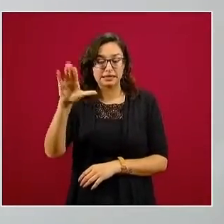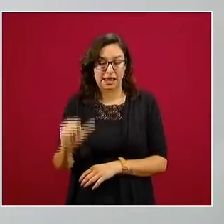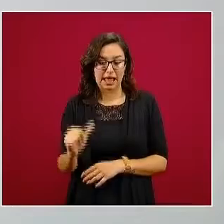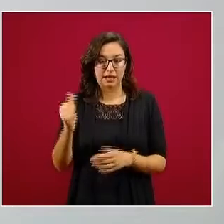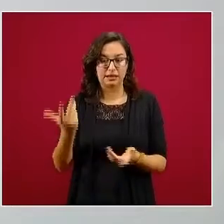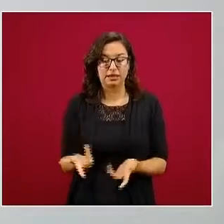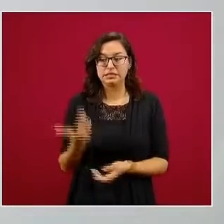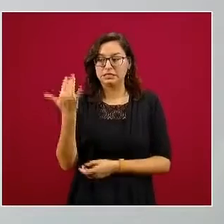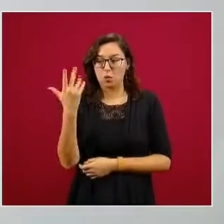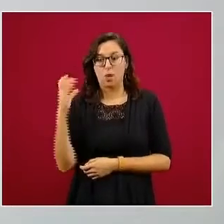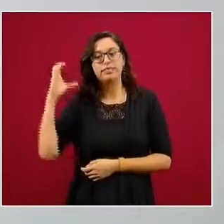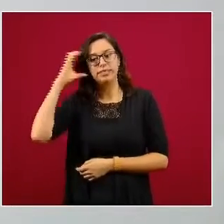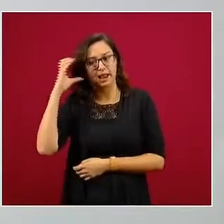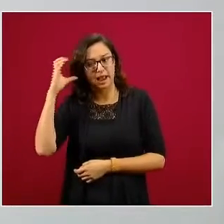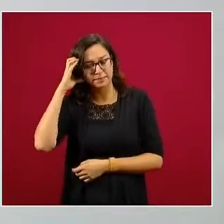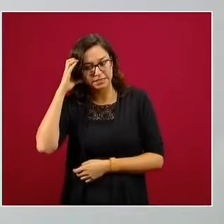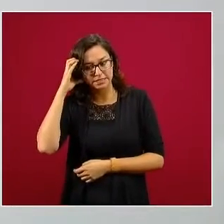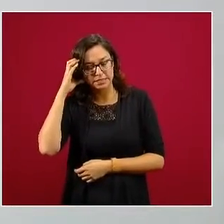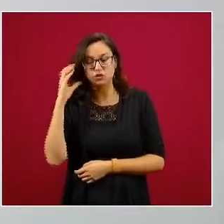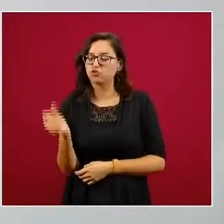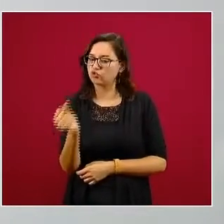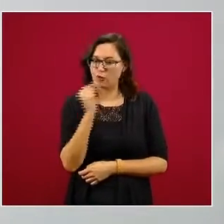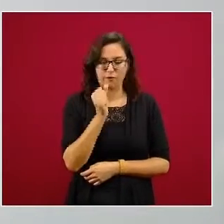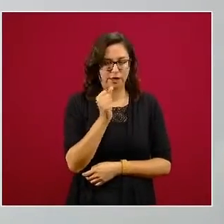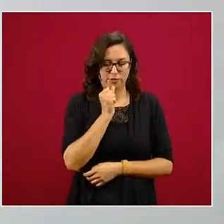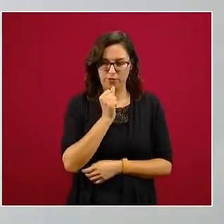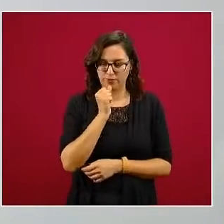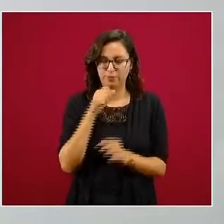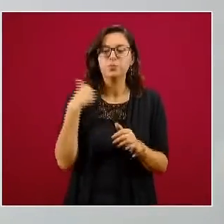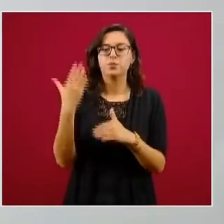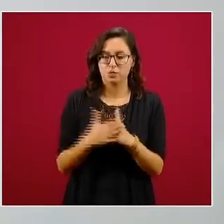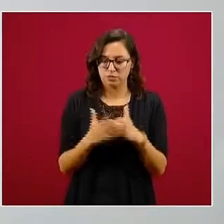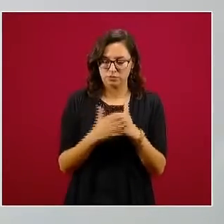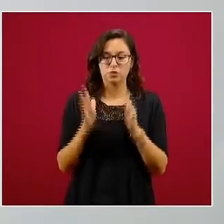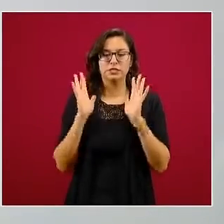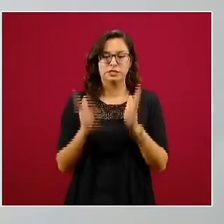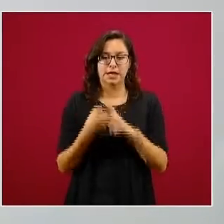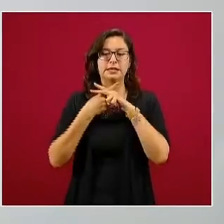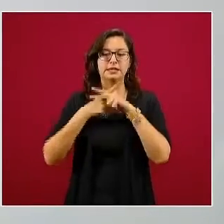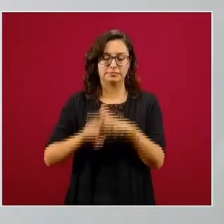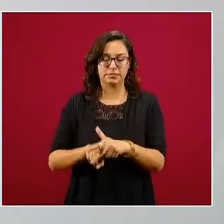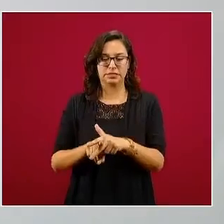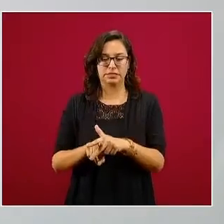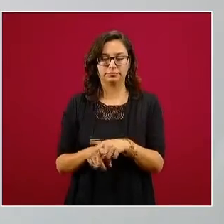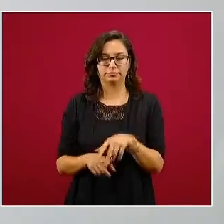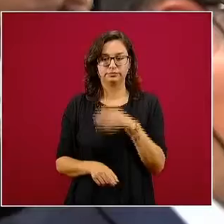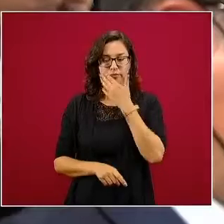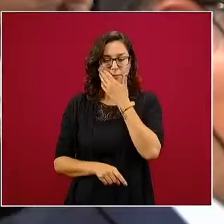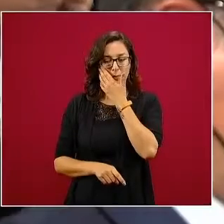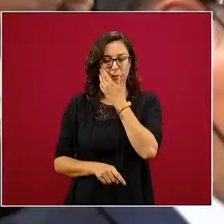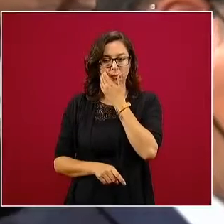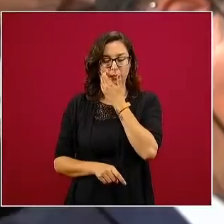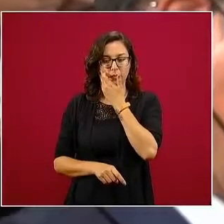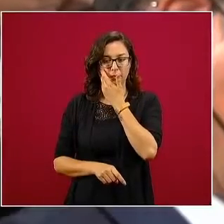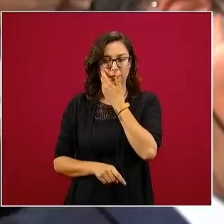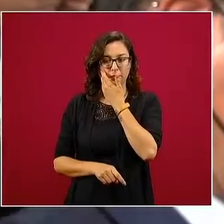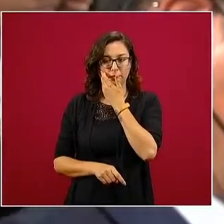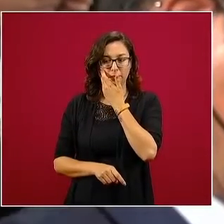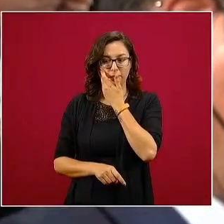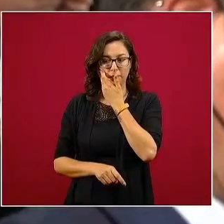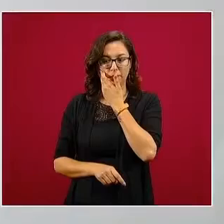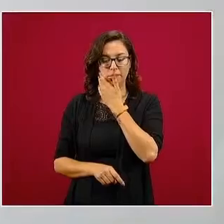de la movilidad en el espacio público y volver a bajar, y así, en forma de una escalera, de un zigzag, hasta que